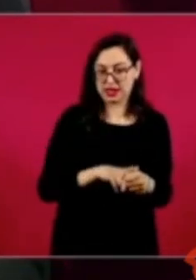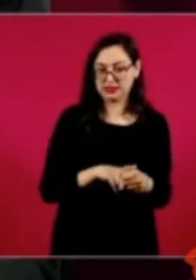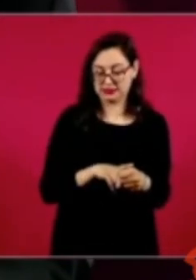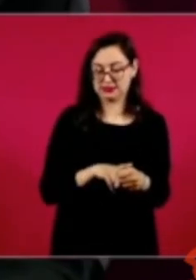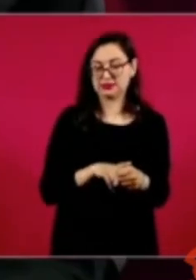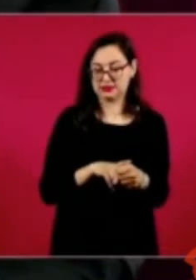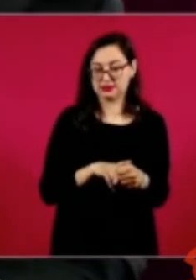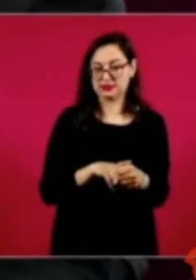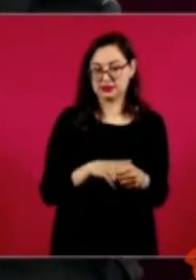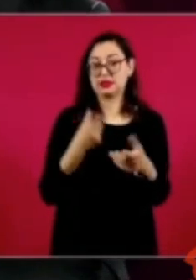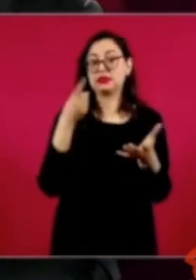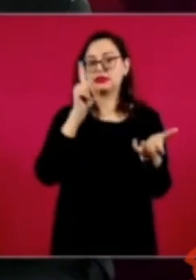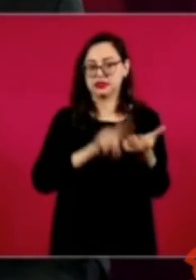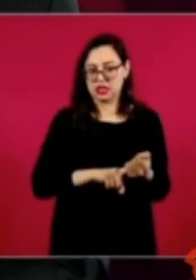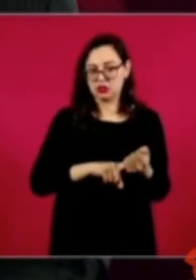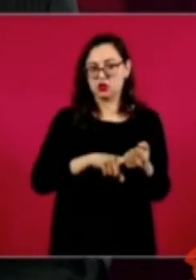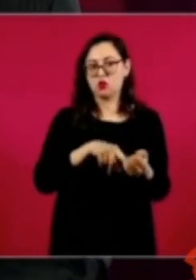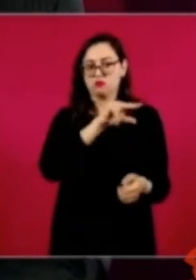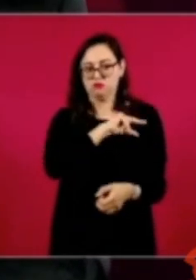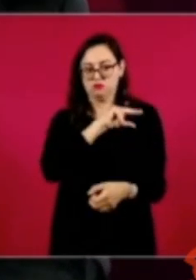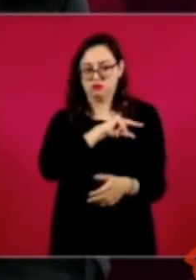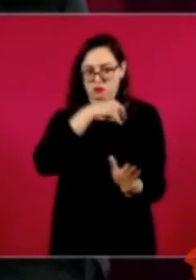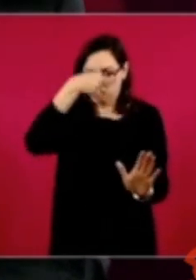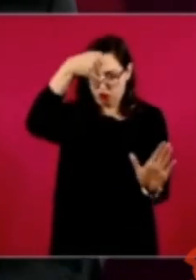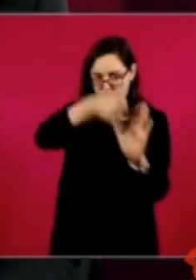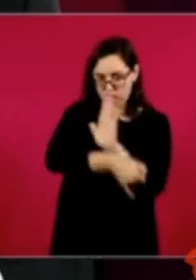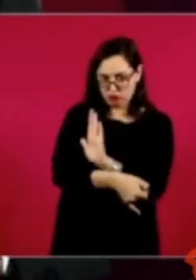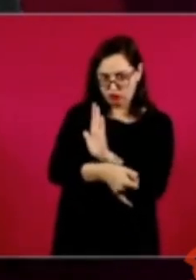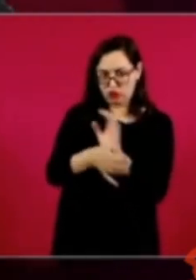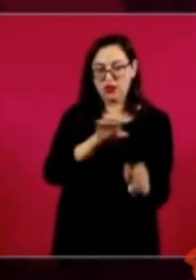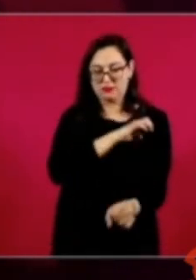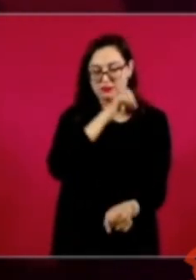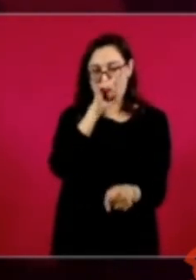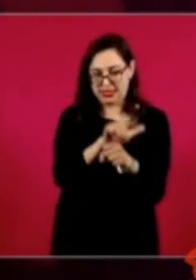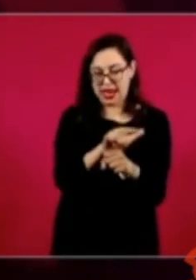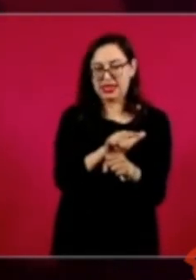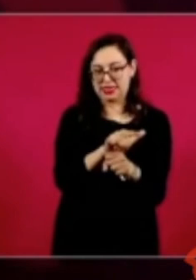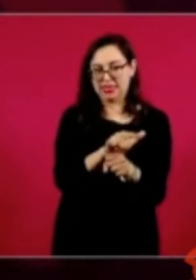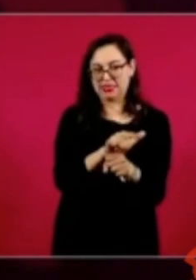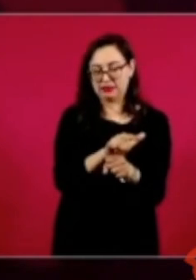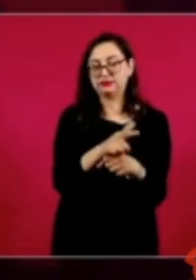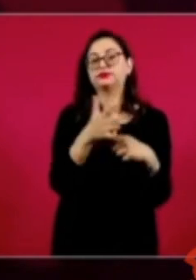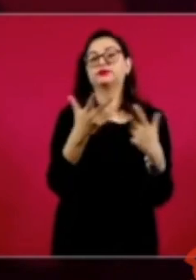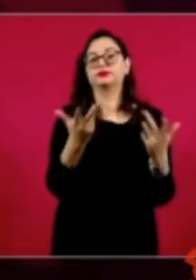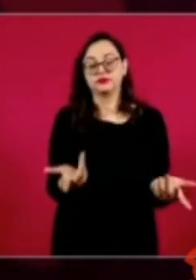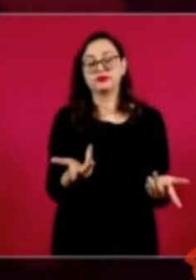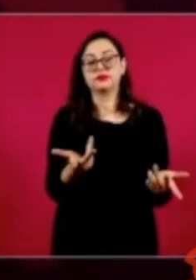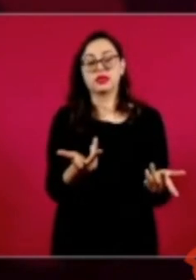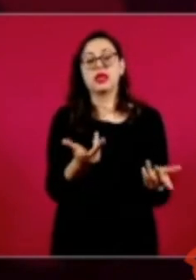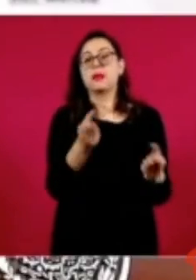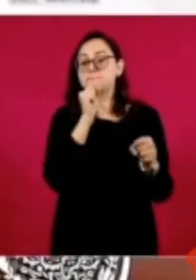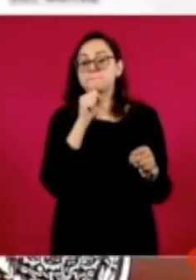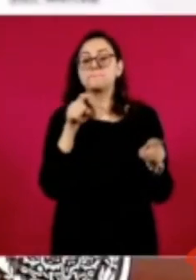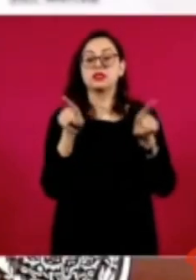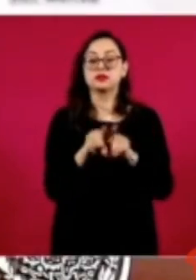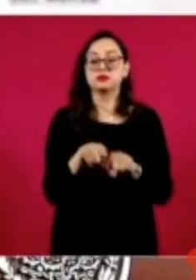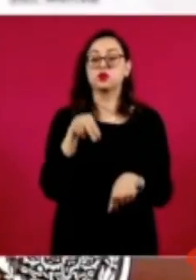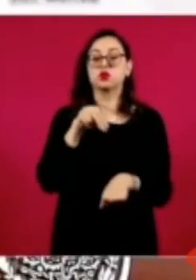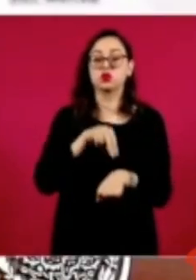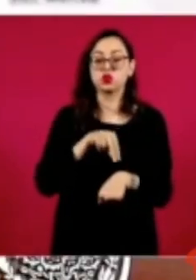Estos tienen especialidades. Entonces, todos esos hospitales, igual, médicos